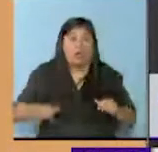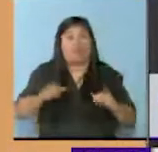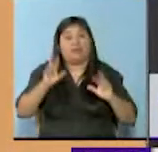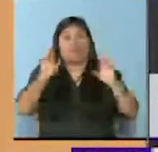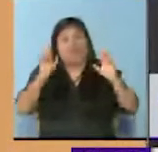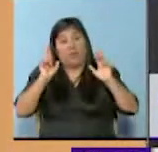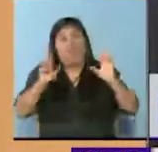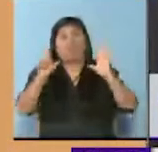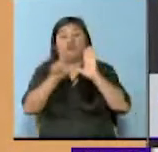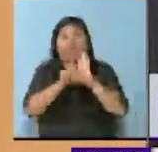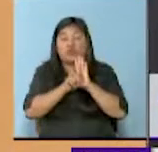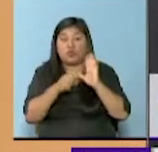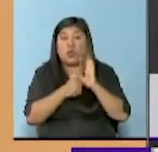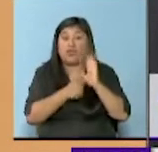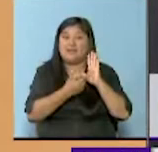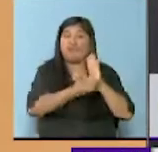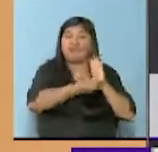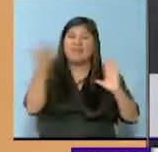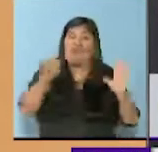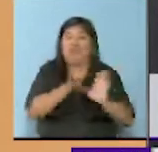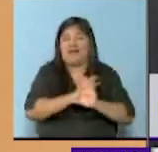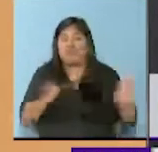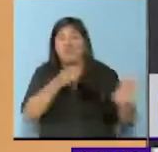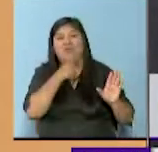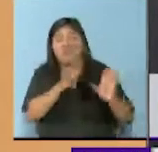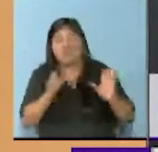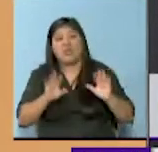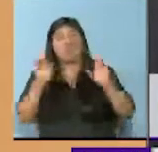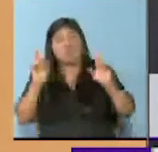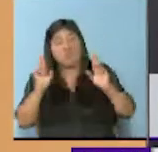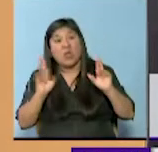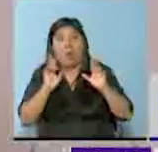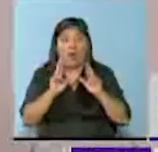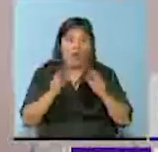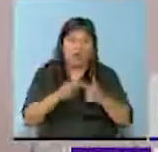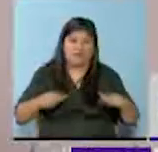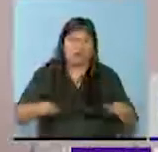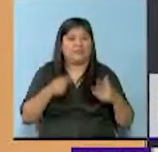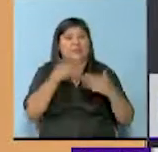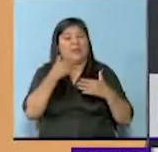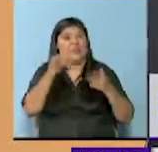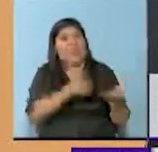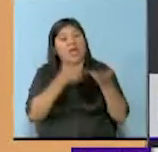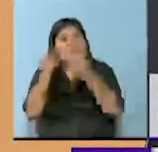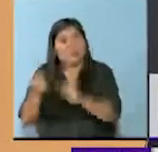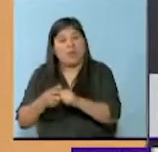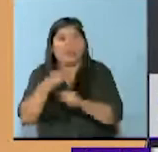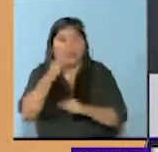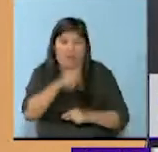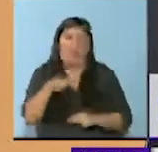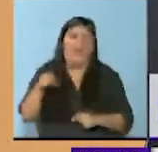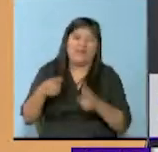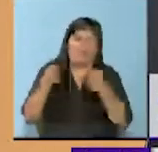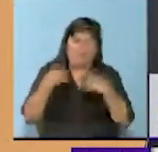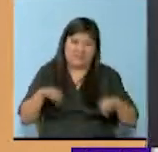y volvamos a esa ayuda que significa la asignación familiar. Gracias por el aguante, doctor. No, por favor, un gusto.